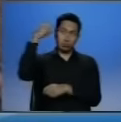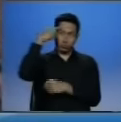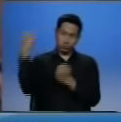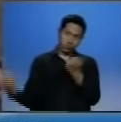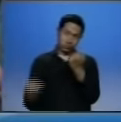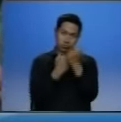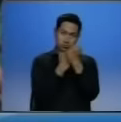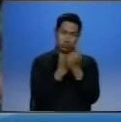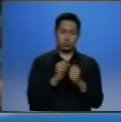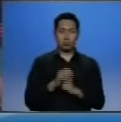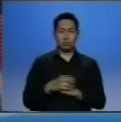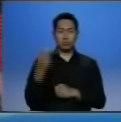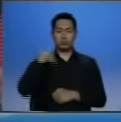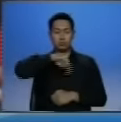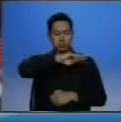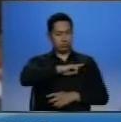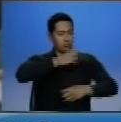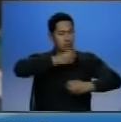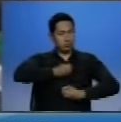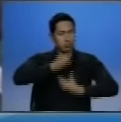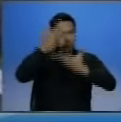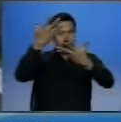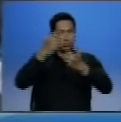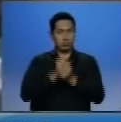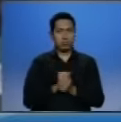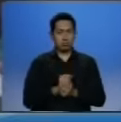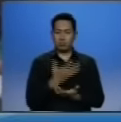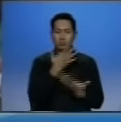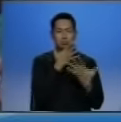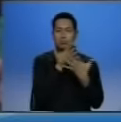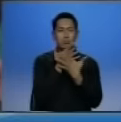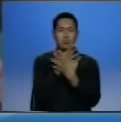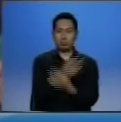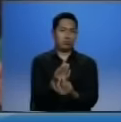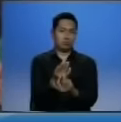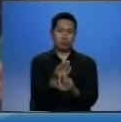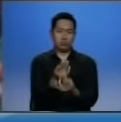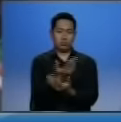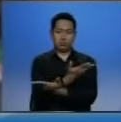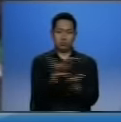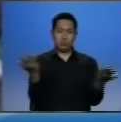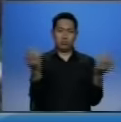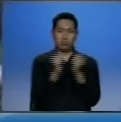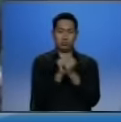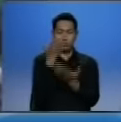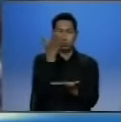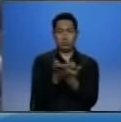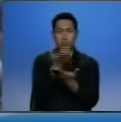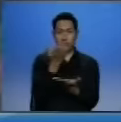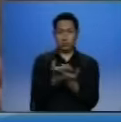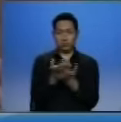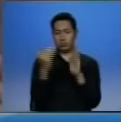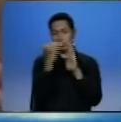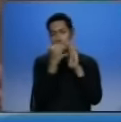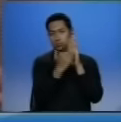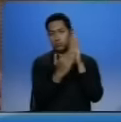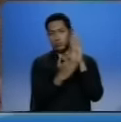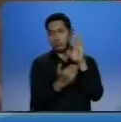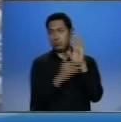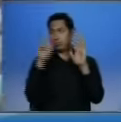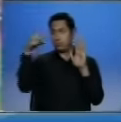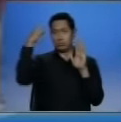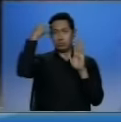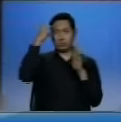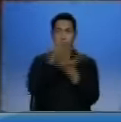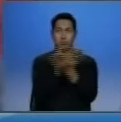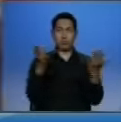fortalecernos. Estamos expresando el descontento popular por las medidas económicas que este gobierno a través de estos